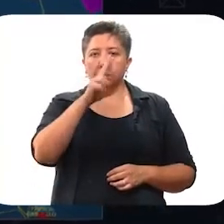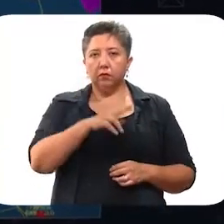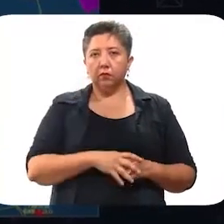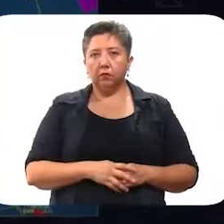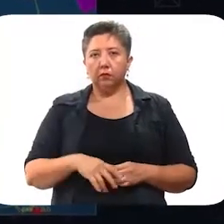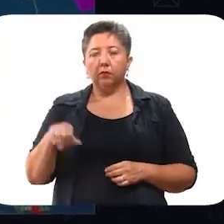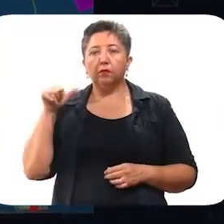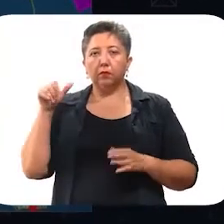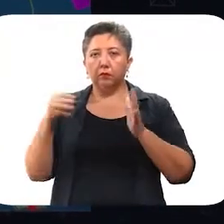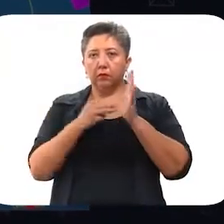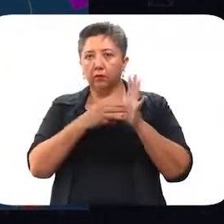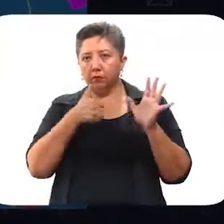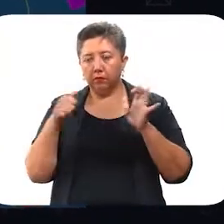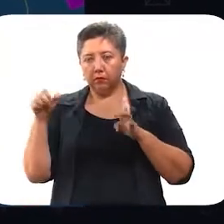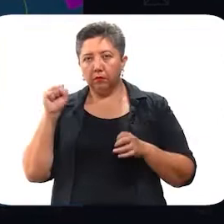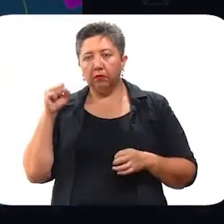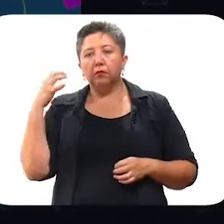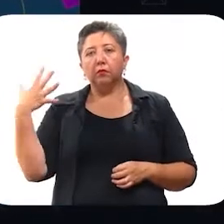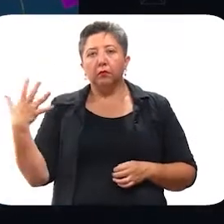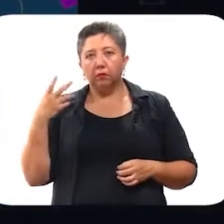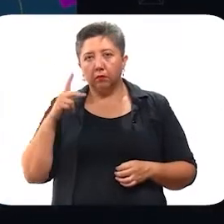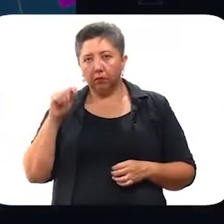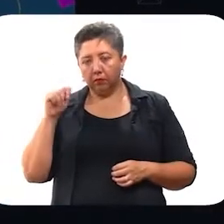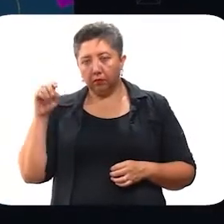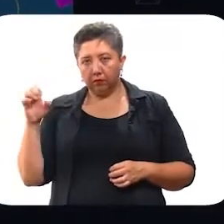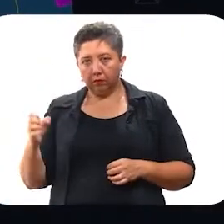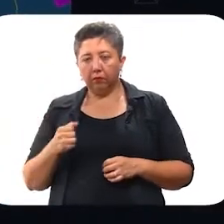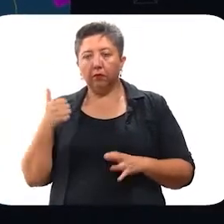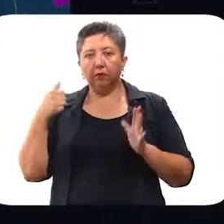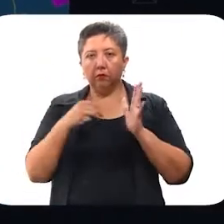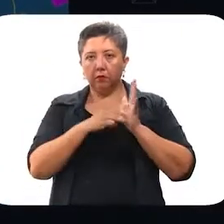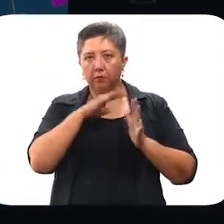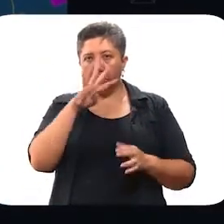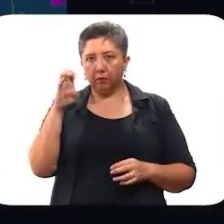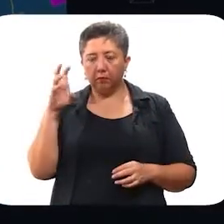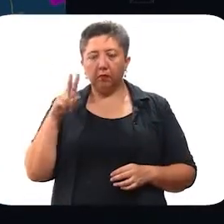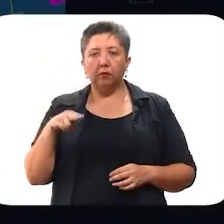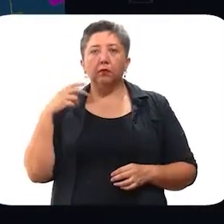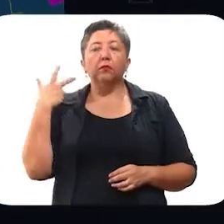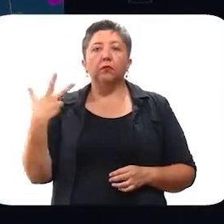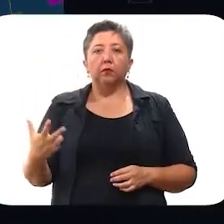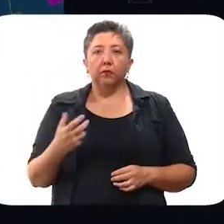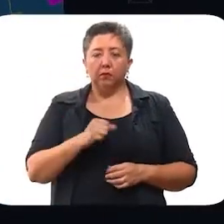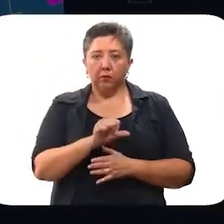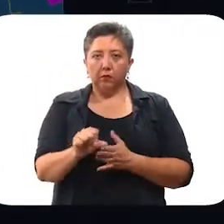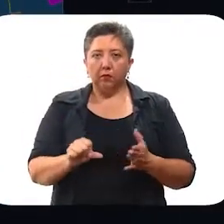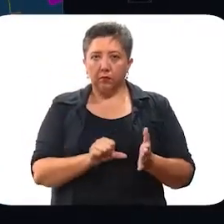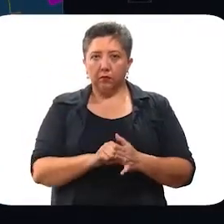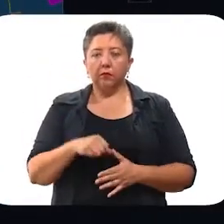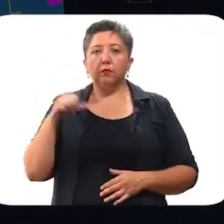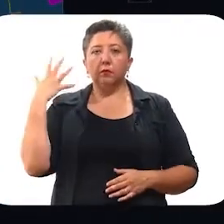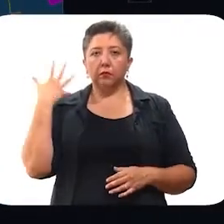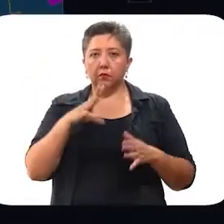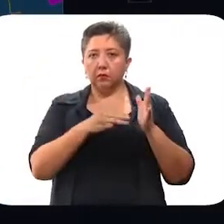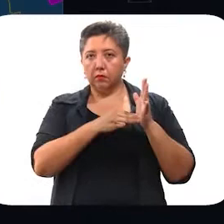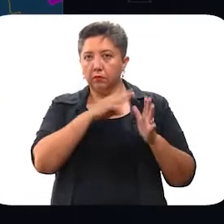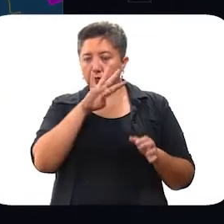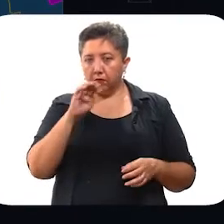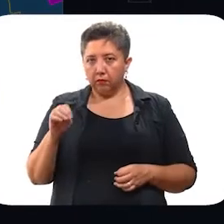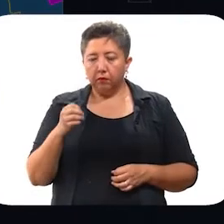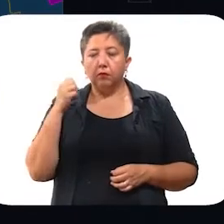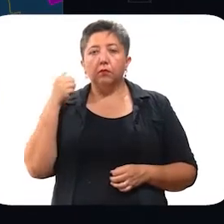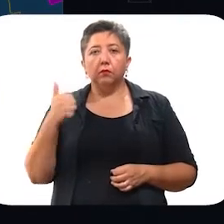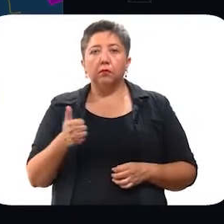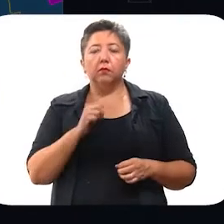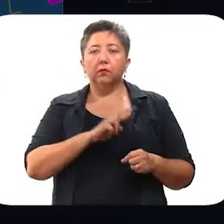norte, 16.665 en la zona oriente, 6.488 en la zona centro, 10.906 en la zona